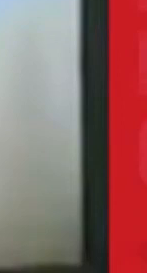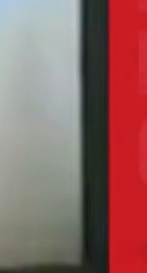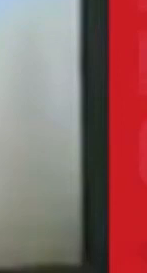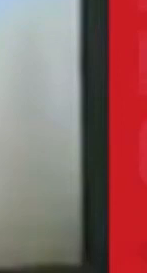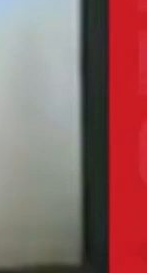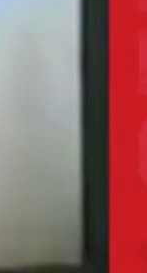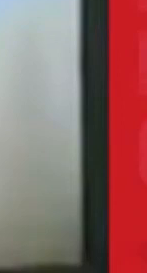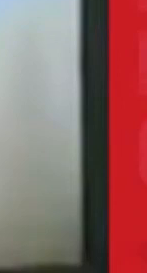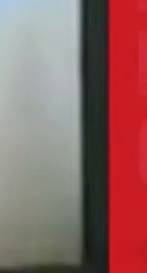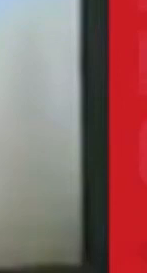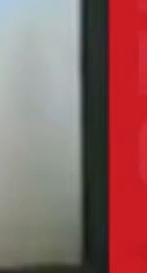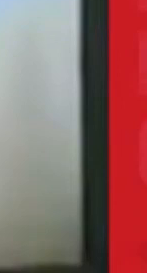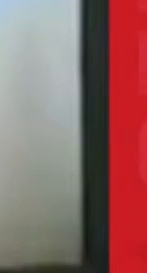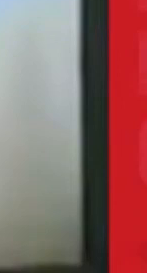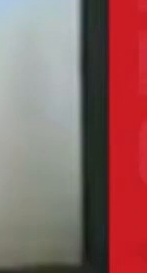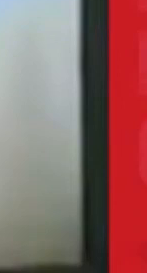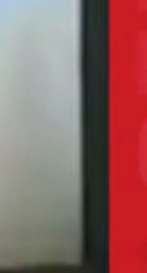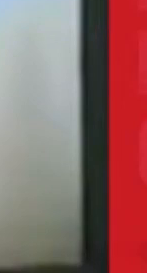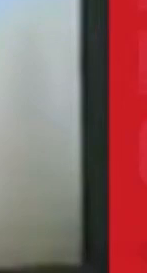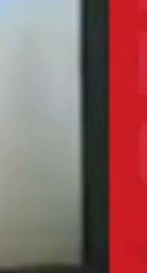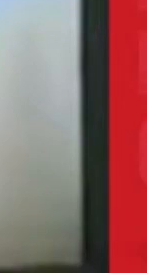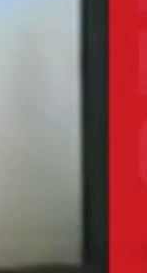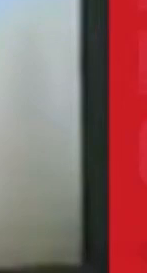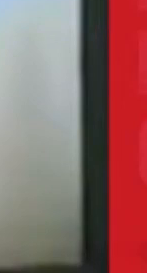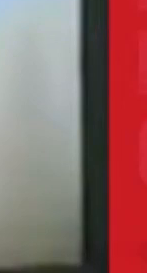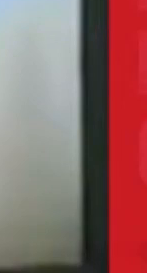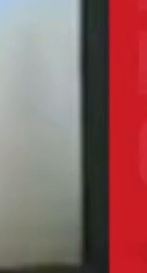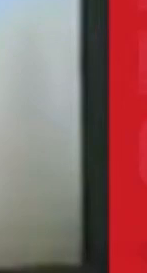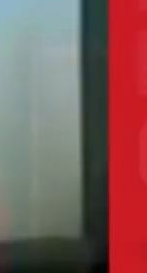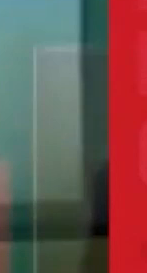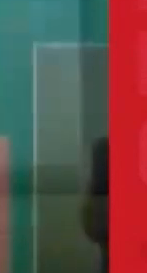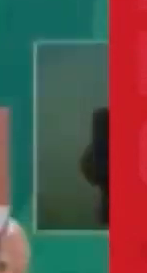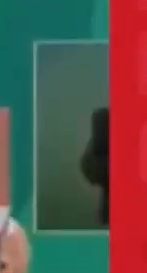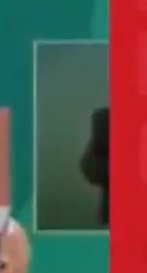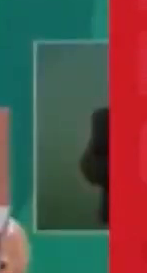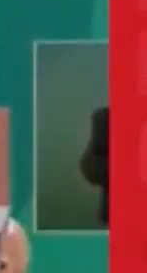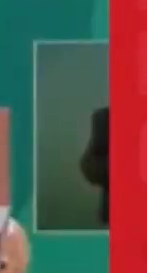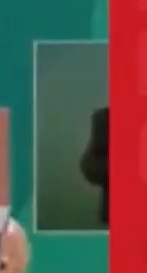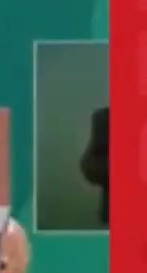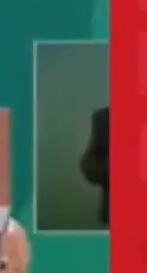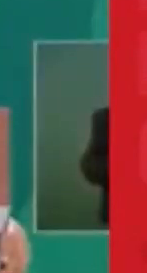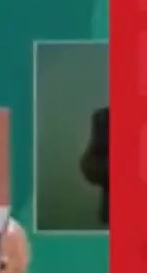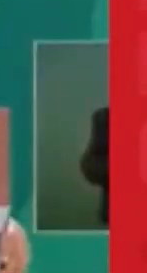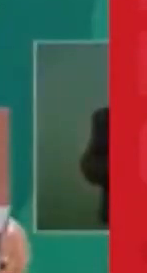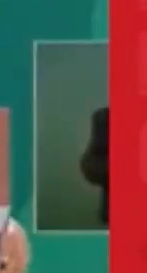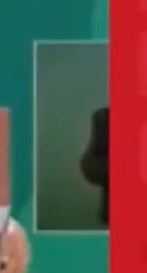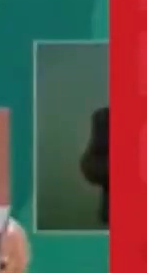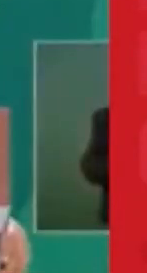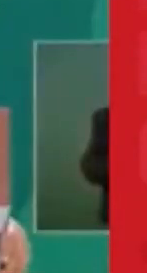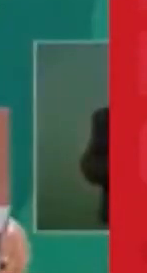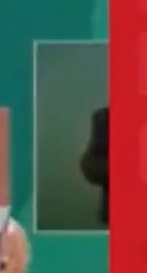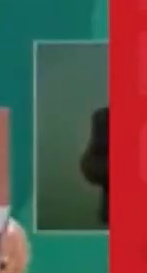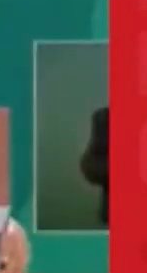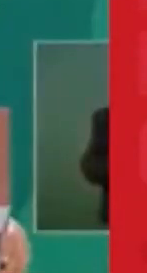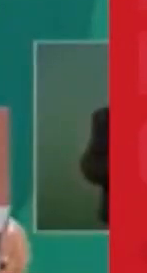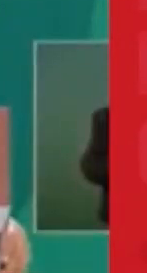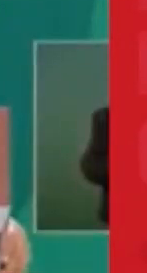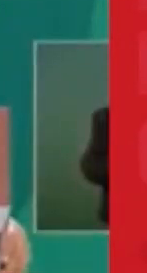buscar precisamente el nombre de esa diputada para exhibir